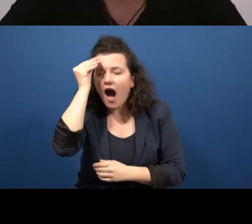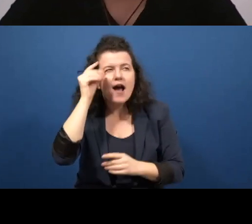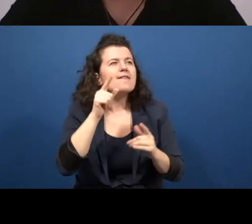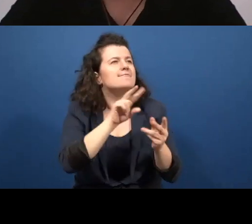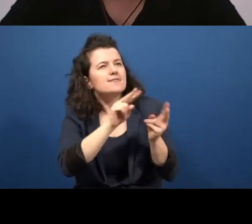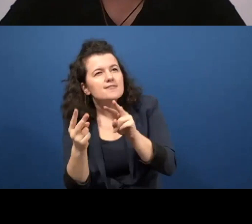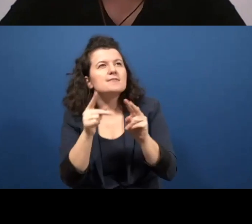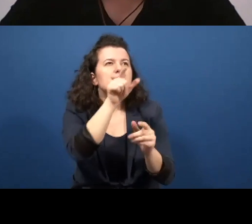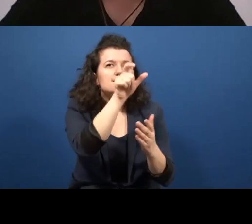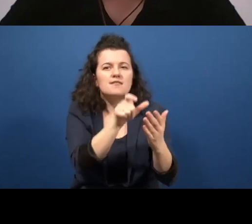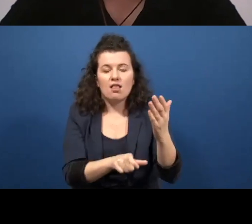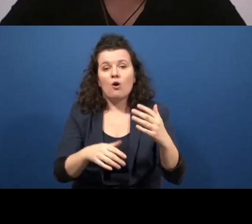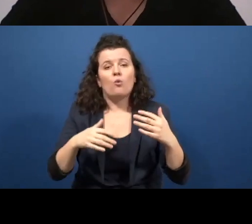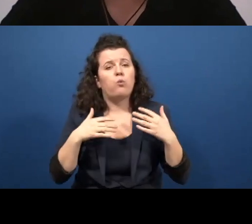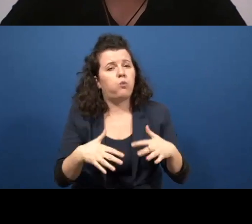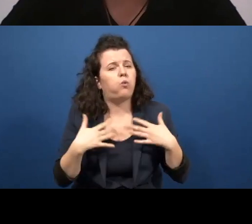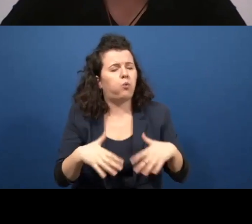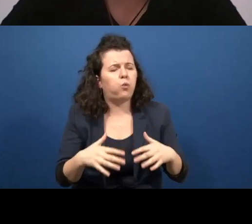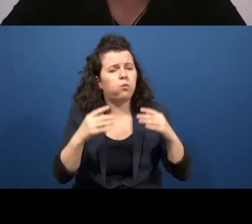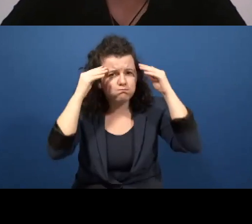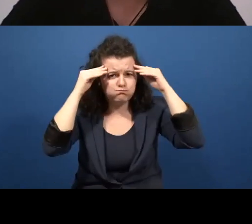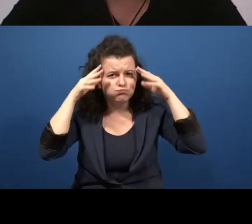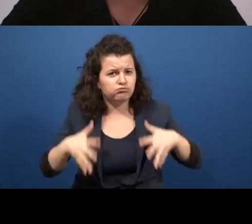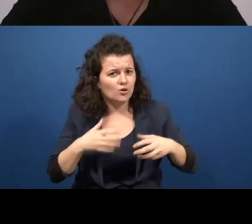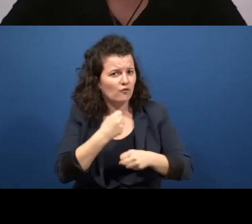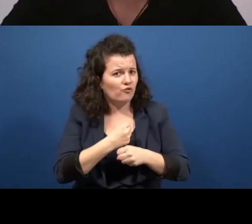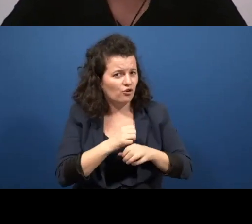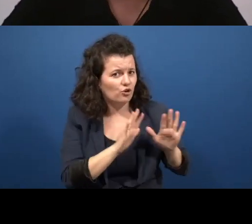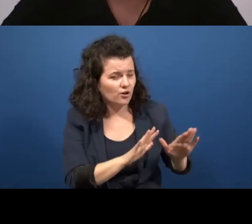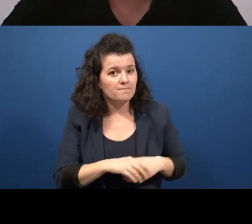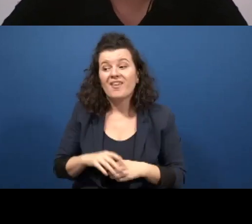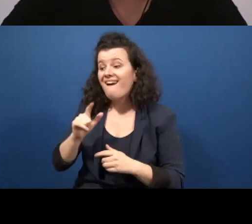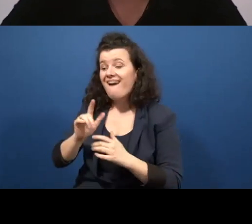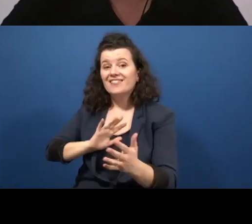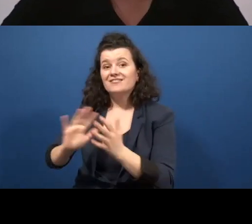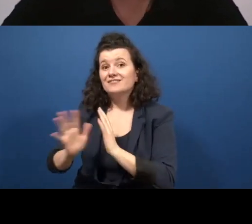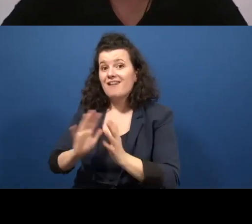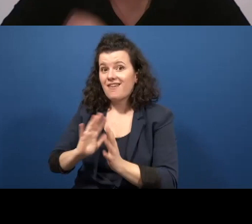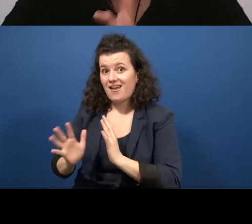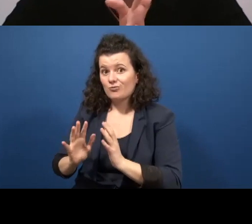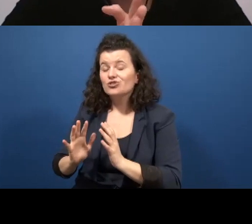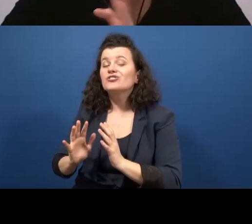el vocabulario que se va a requerir para cada situación y es una labor que nunca termina.